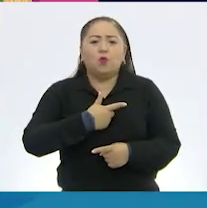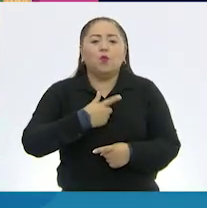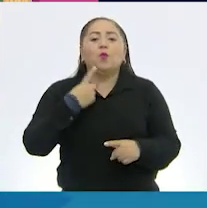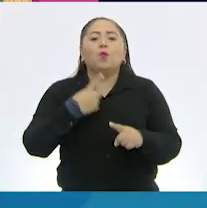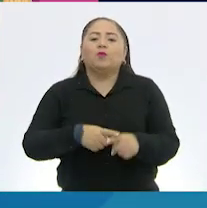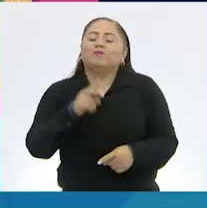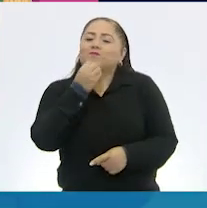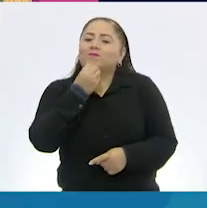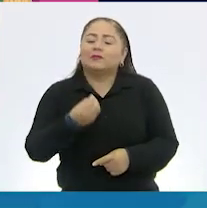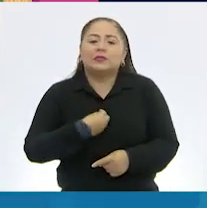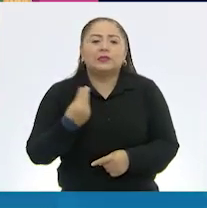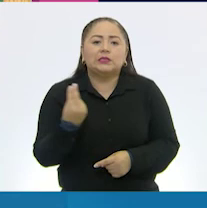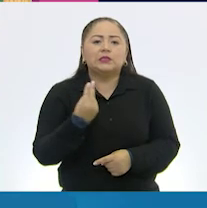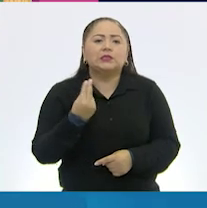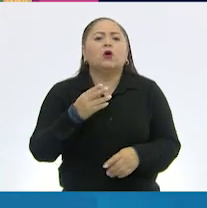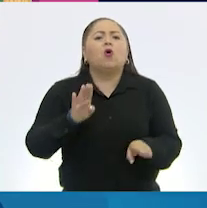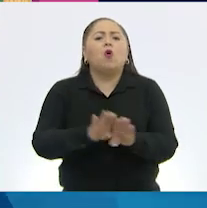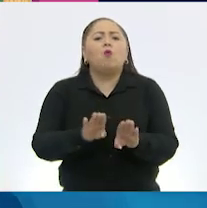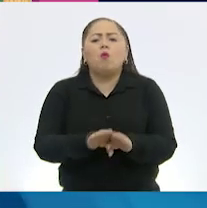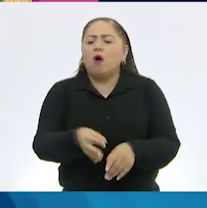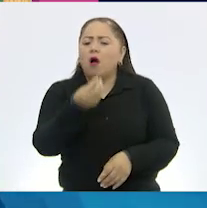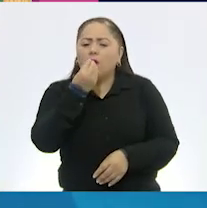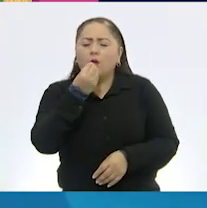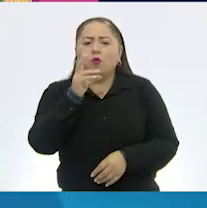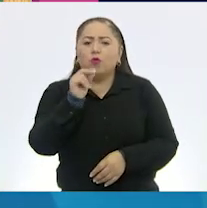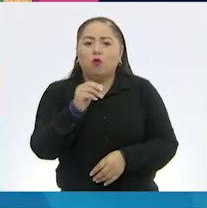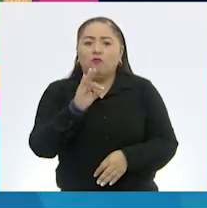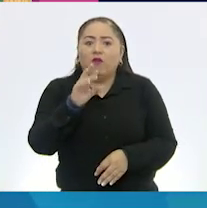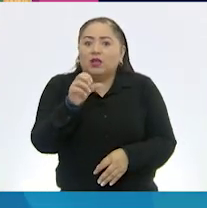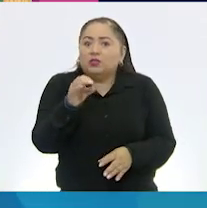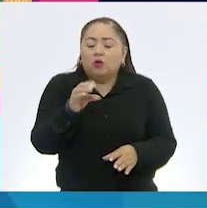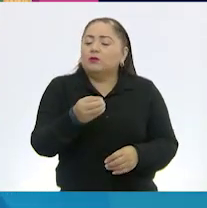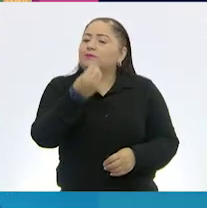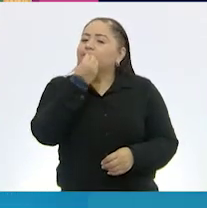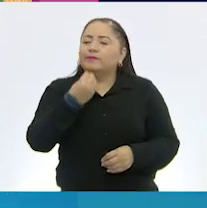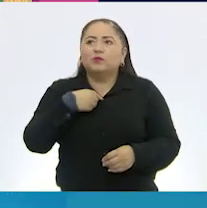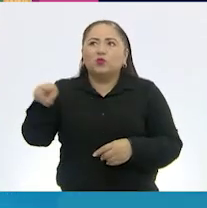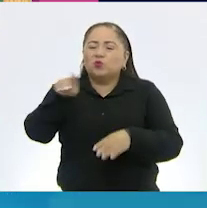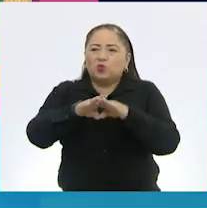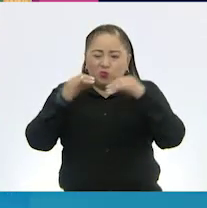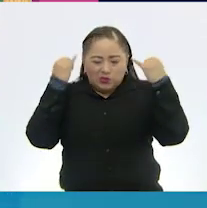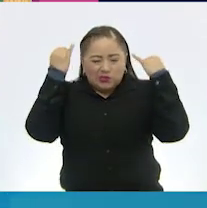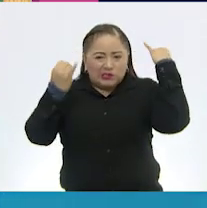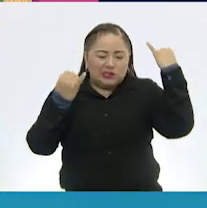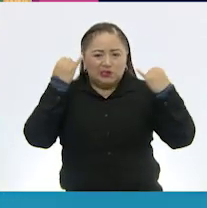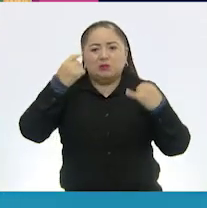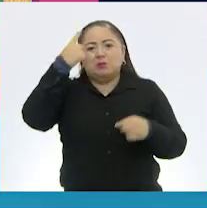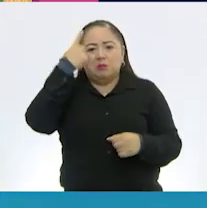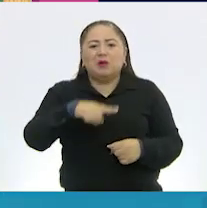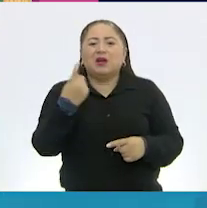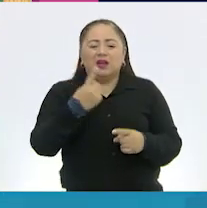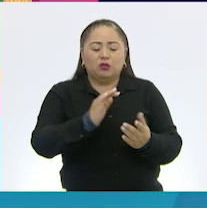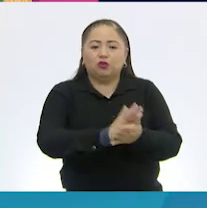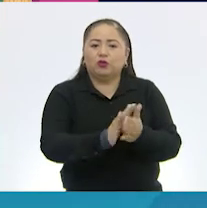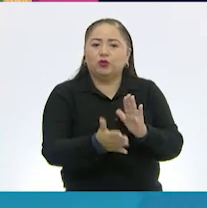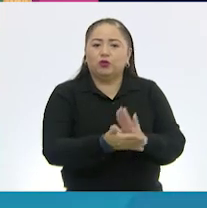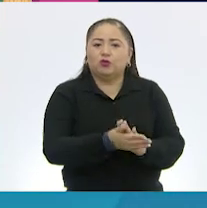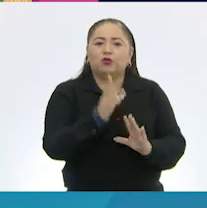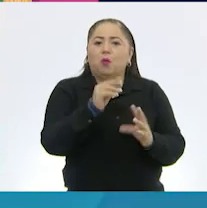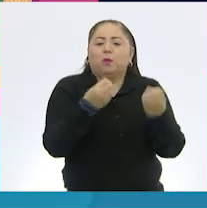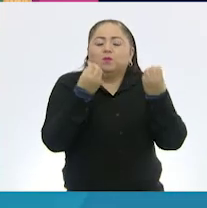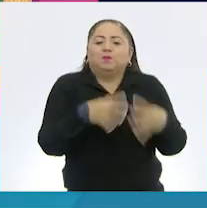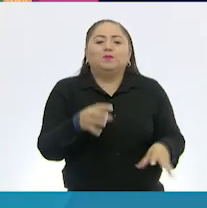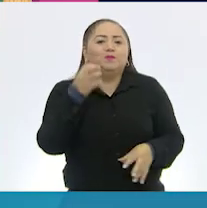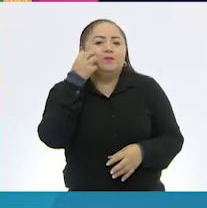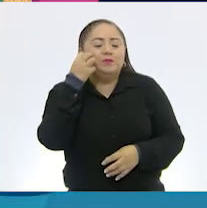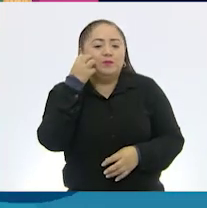por necesidad. Como los alimentos no duraban frescos, tuvieron que idear una manera para que las tortillas no se echaran